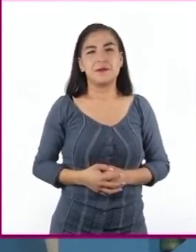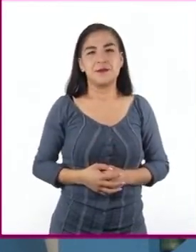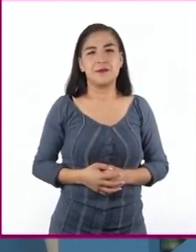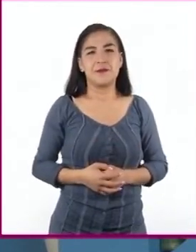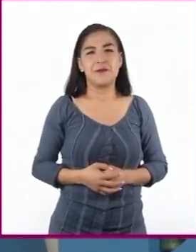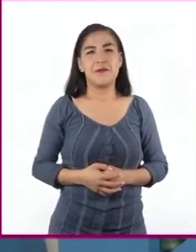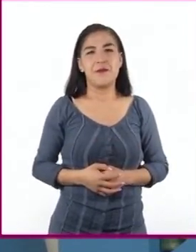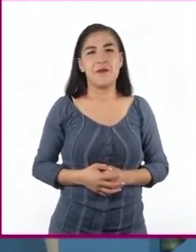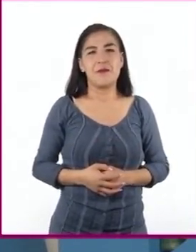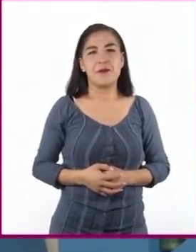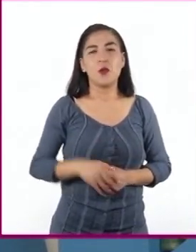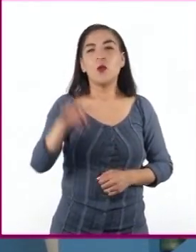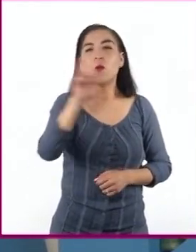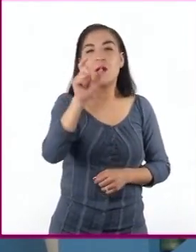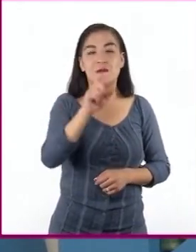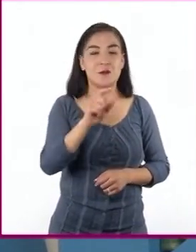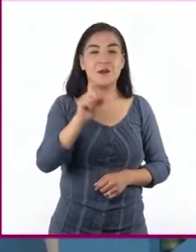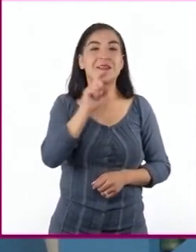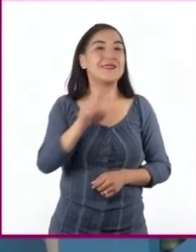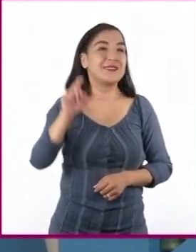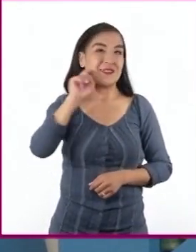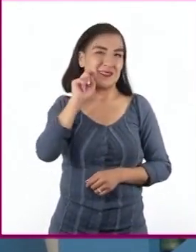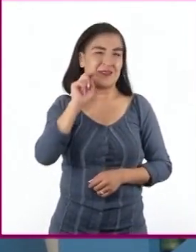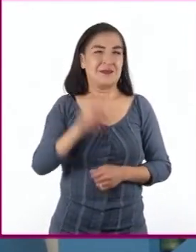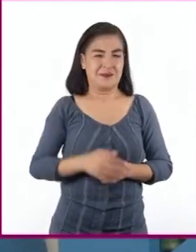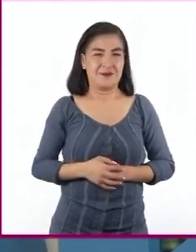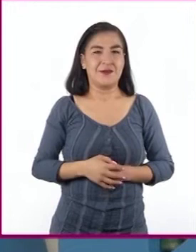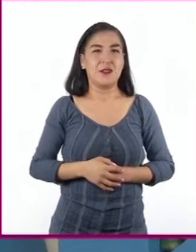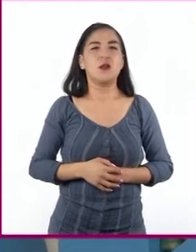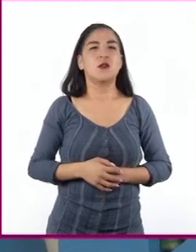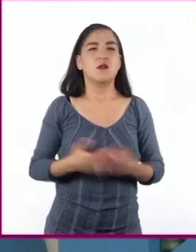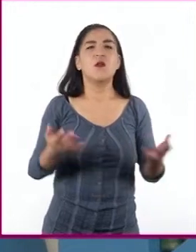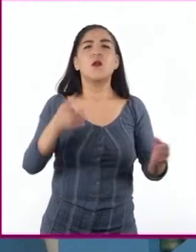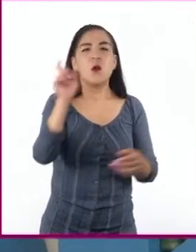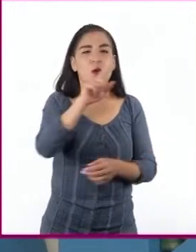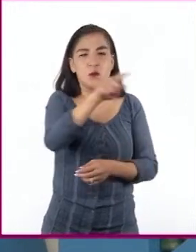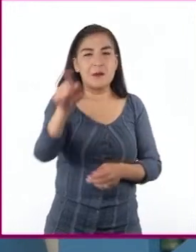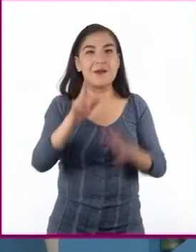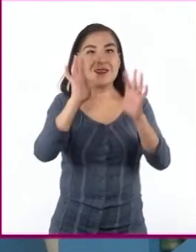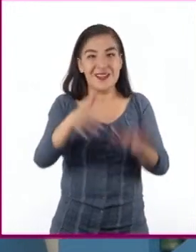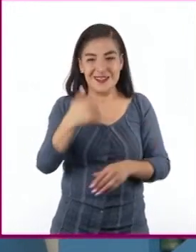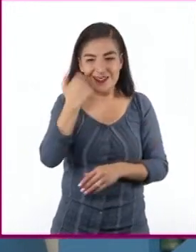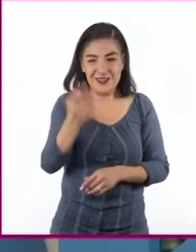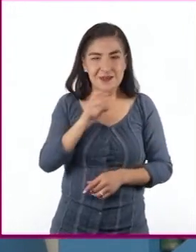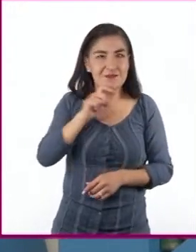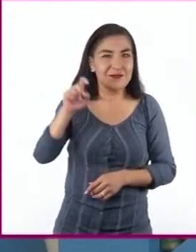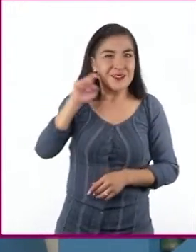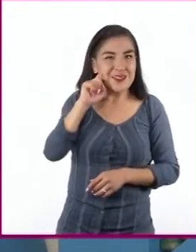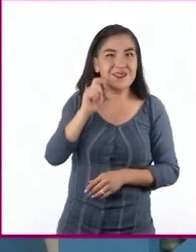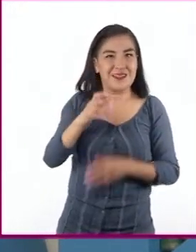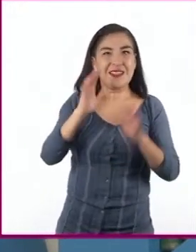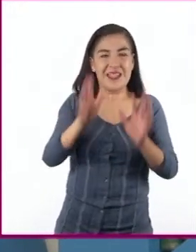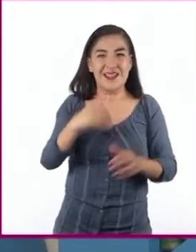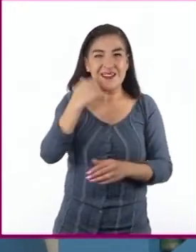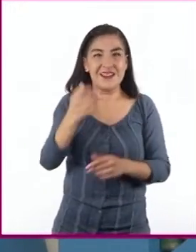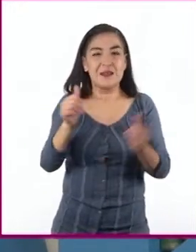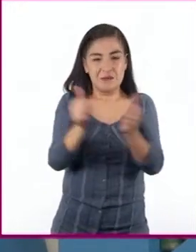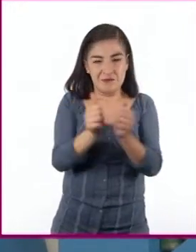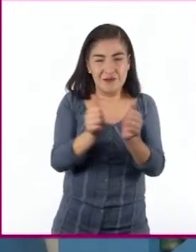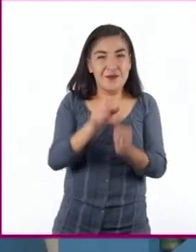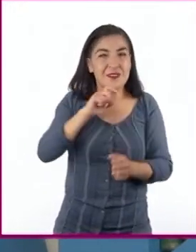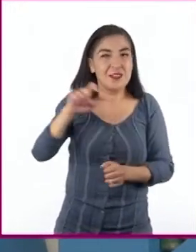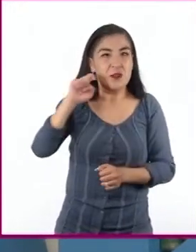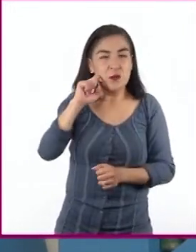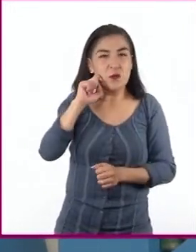el ejercicio de la sexualidad, en específico respecto a las relaciones sexuales. Por